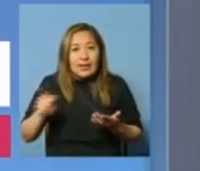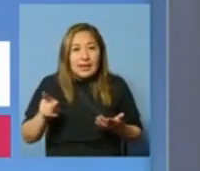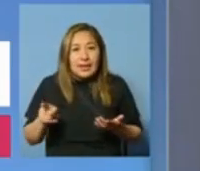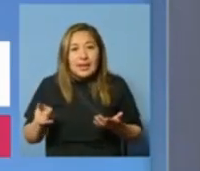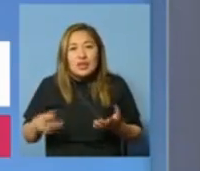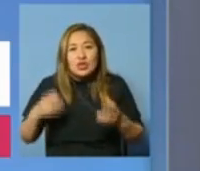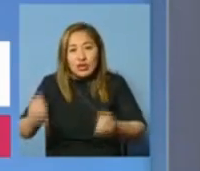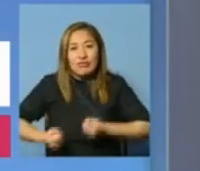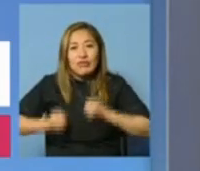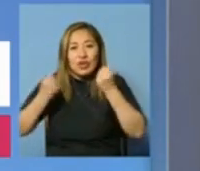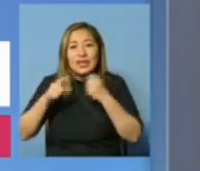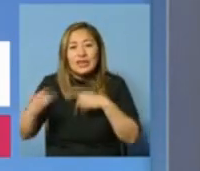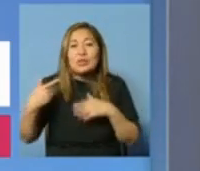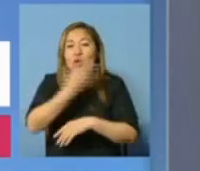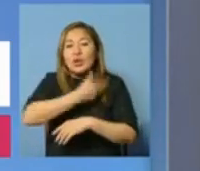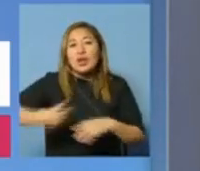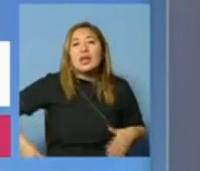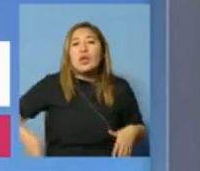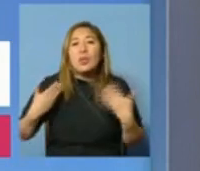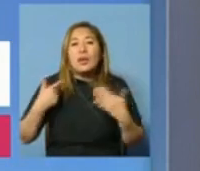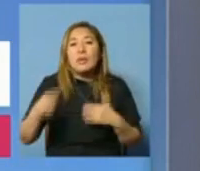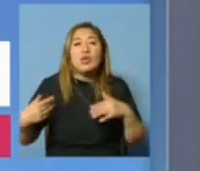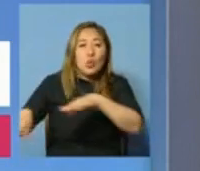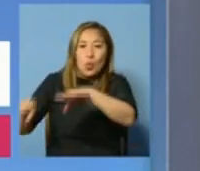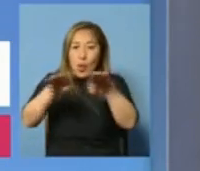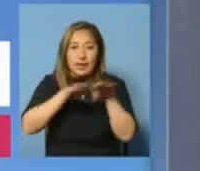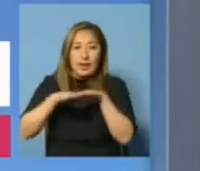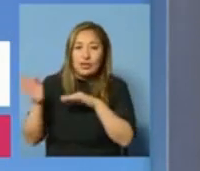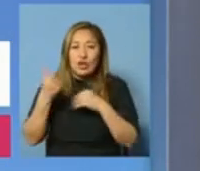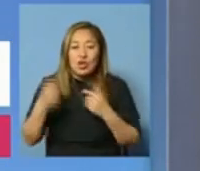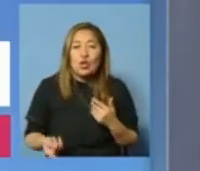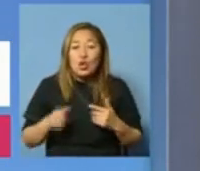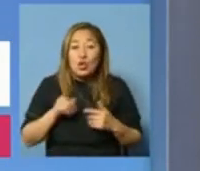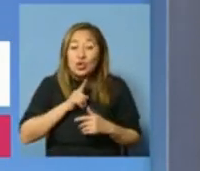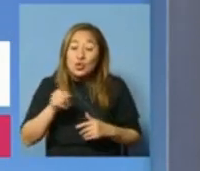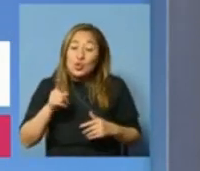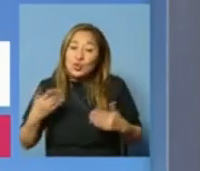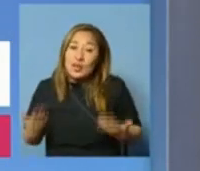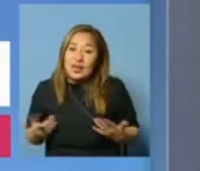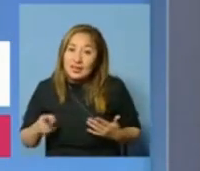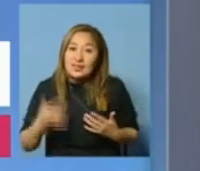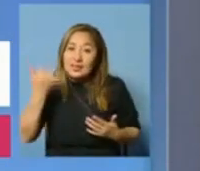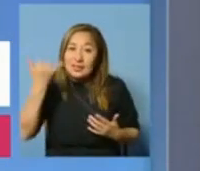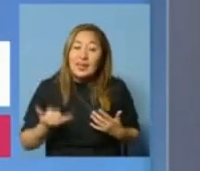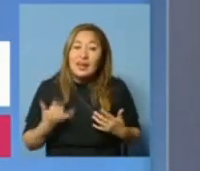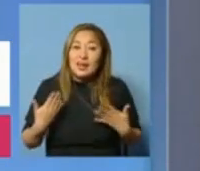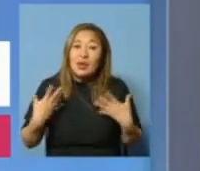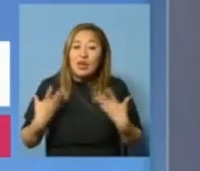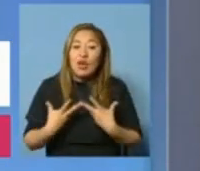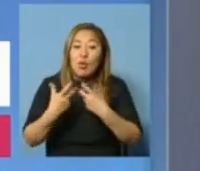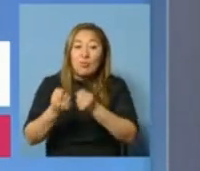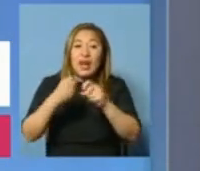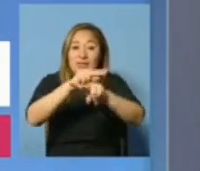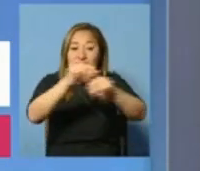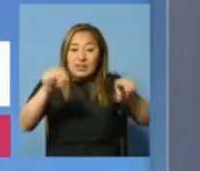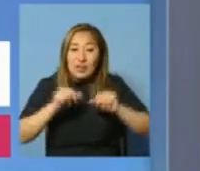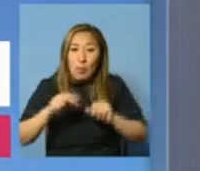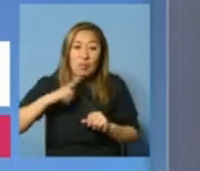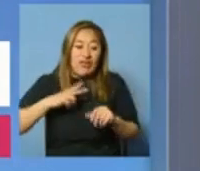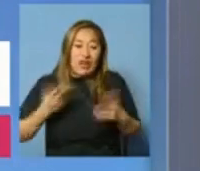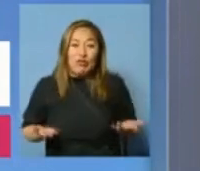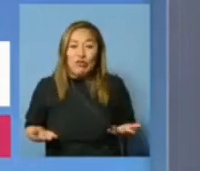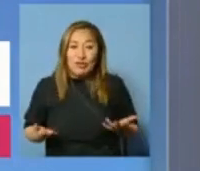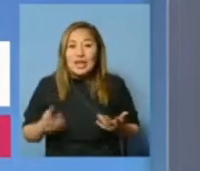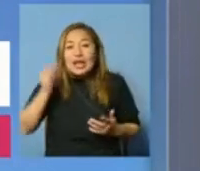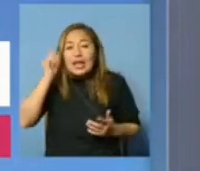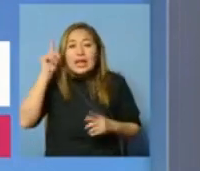del fortalecimiento del Estado para ponernos a todos en igualdad de oportunidad, digamos, si vos tenés la posibilidad de comprarte un lote en un loteo privado,